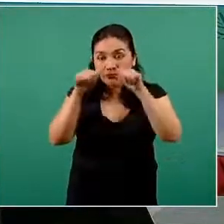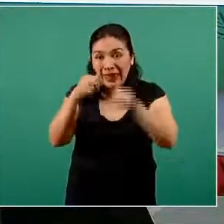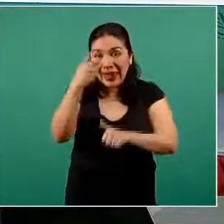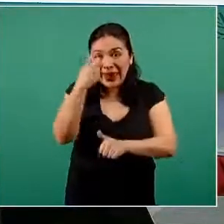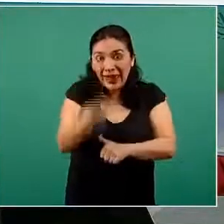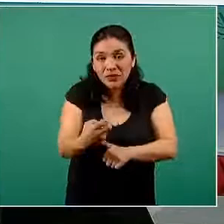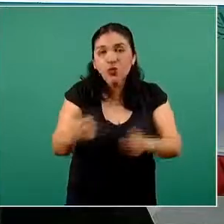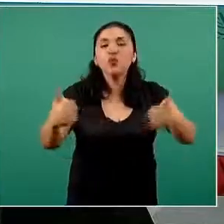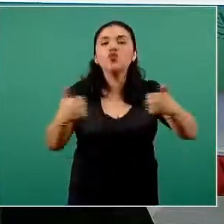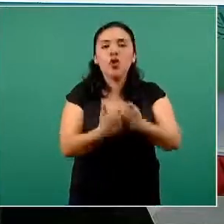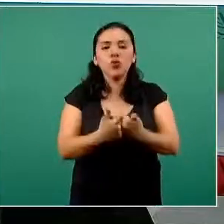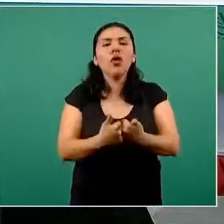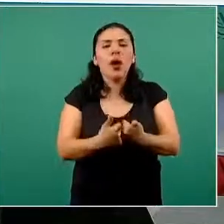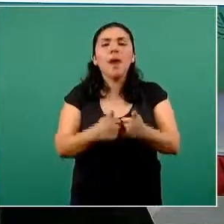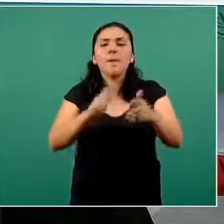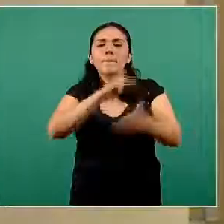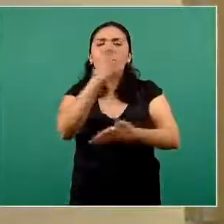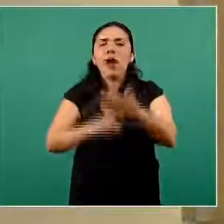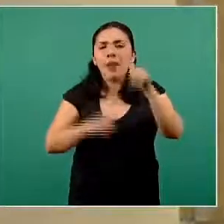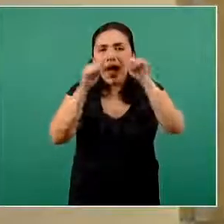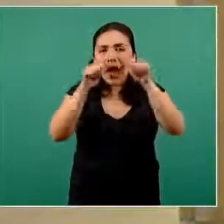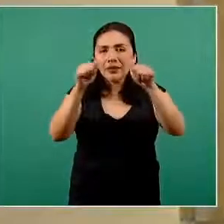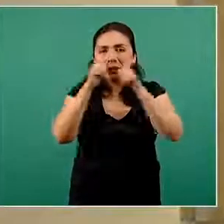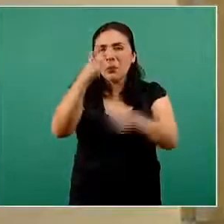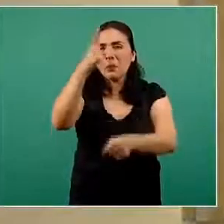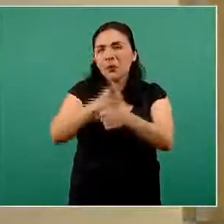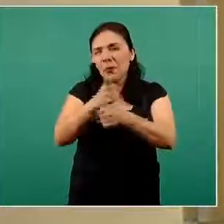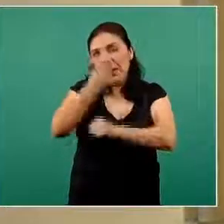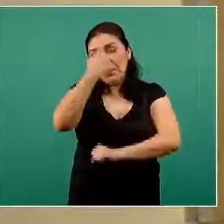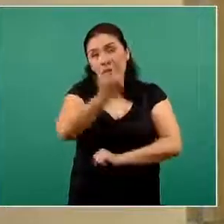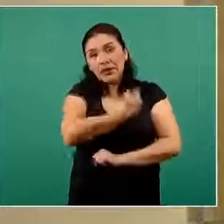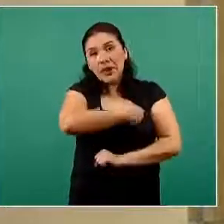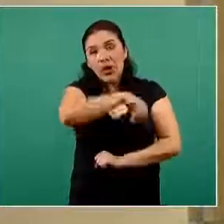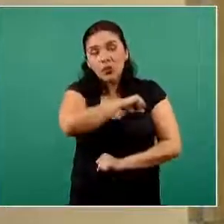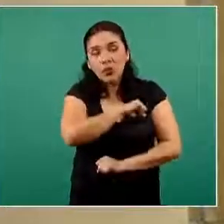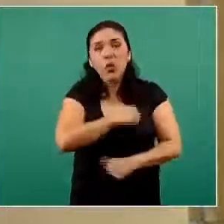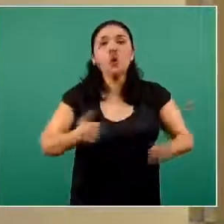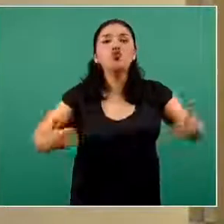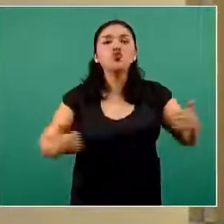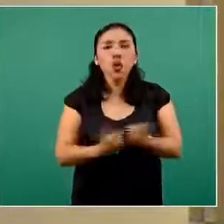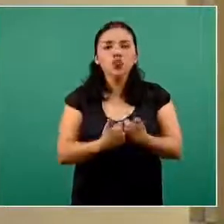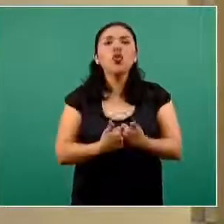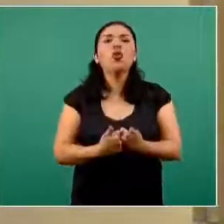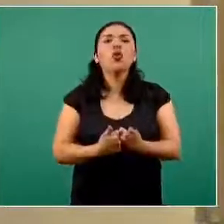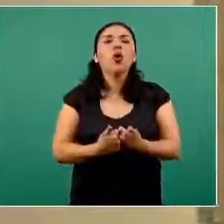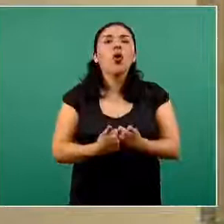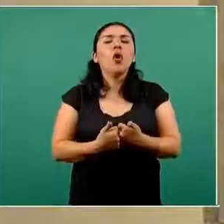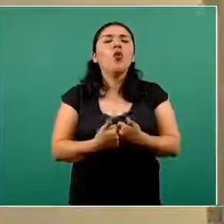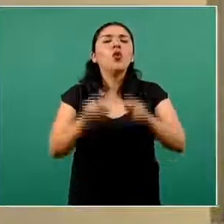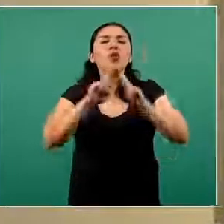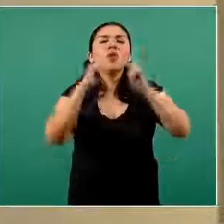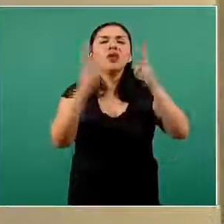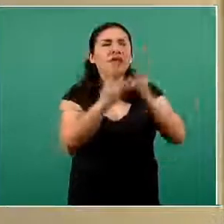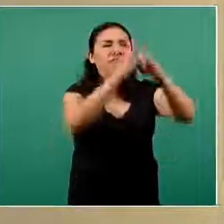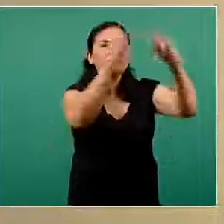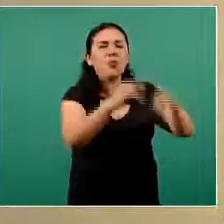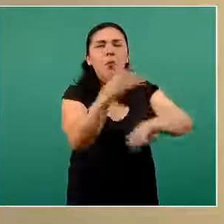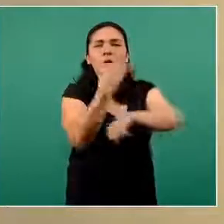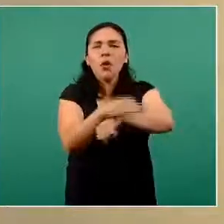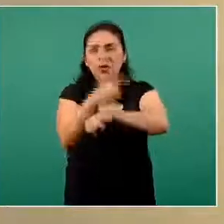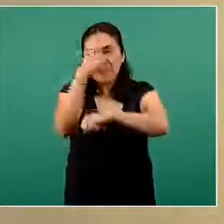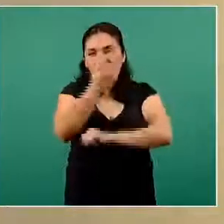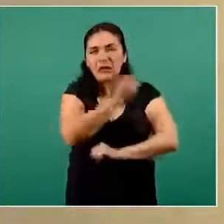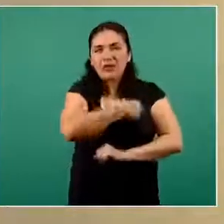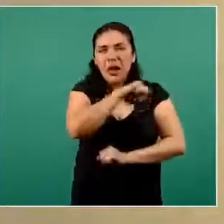enfocados en un programa de atención primaria a la salud, con unidades itinerantes de salud,